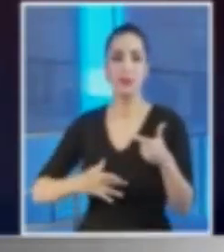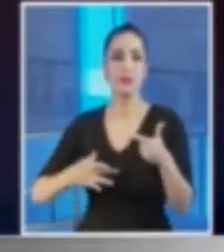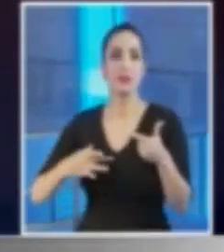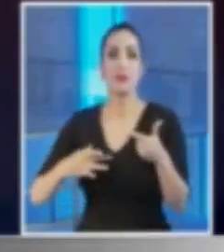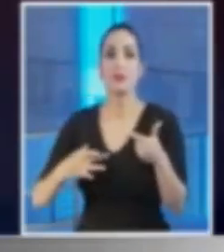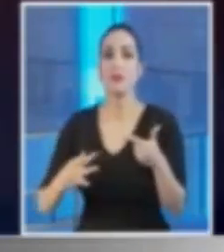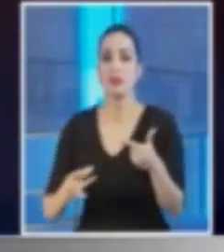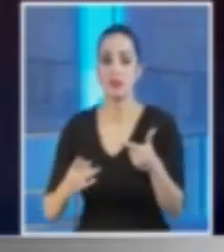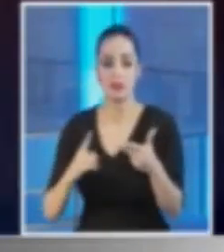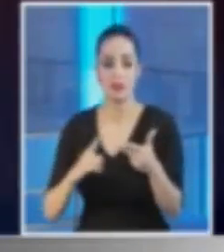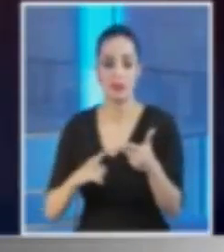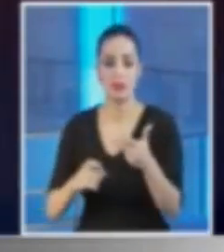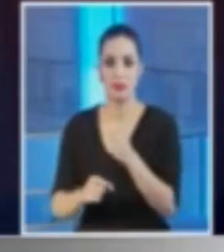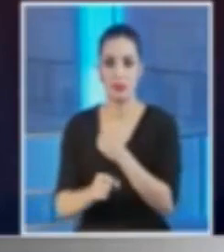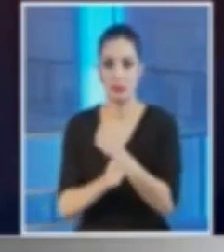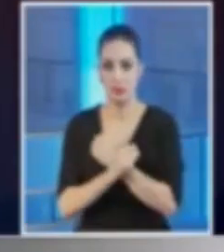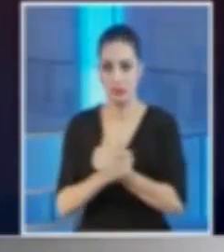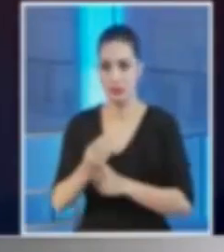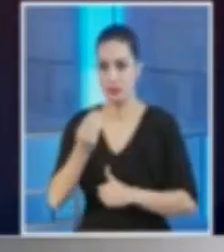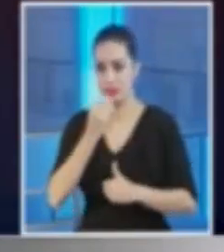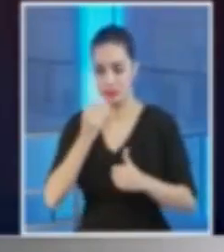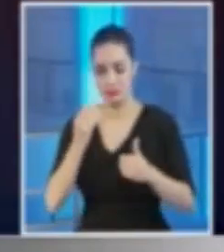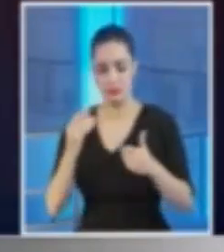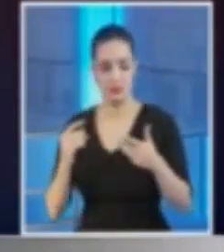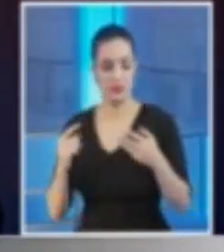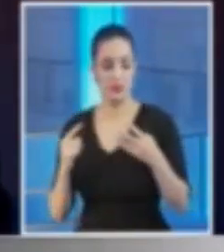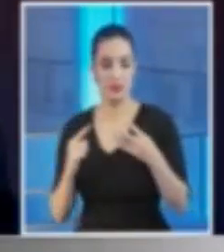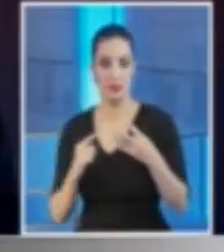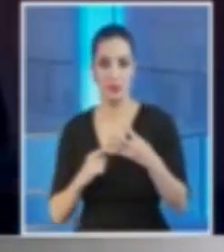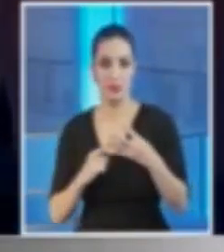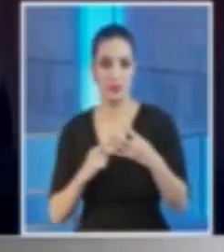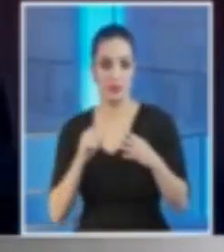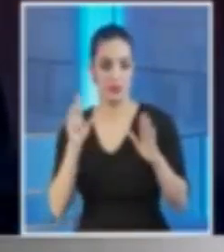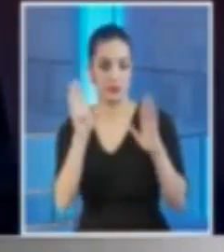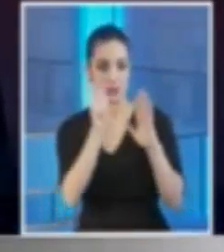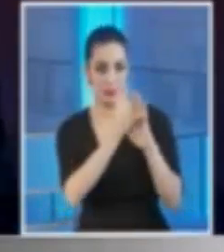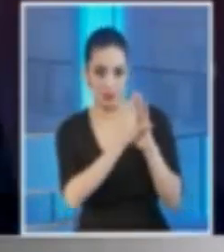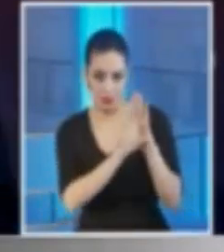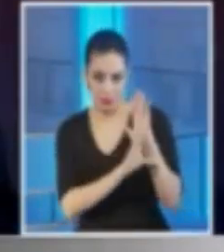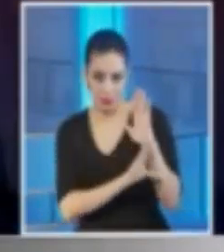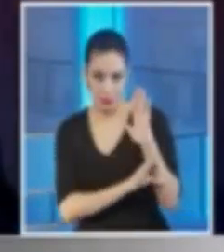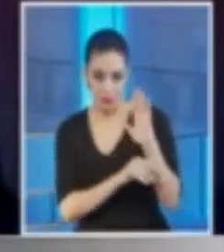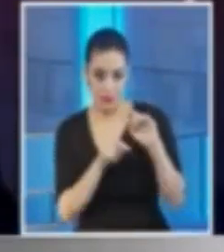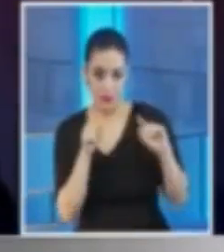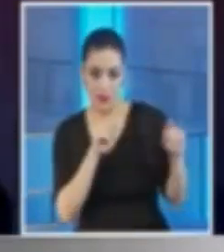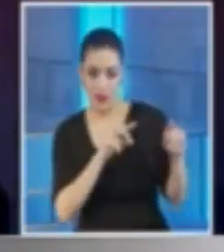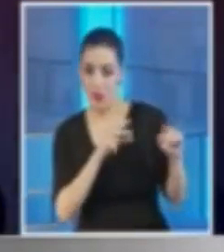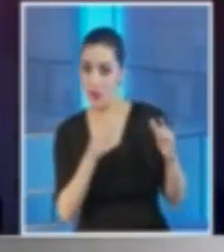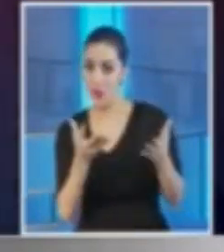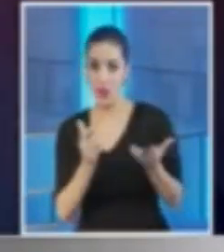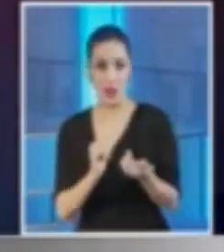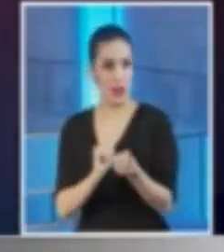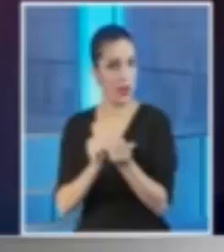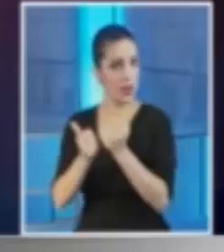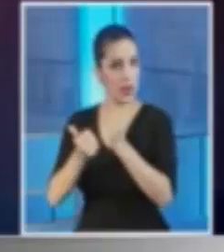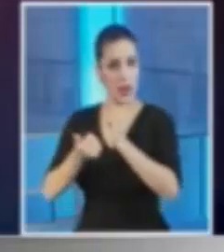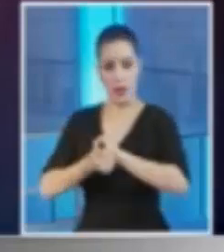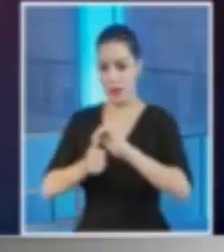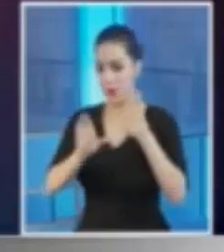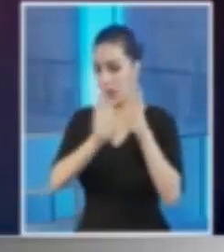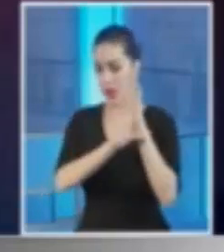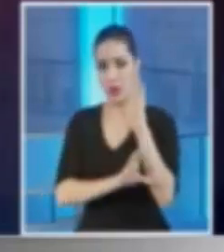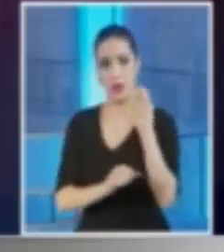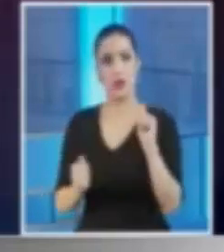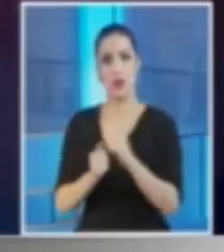salud, en seguridad alimentaria y en constituyente. Ellos se oponen a reformar la constituyente con